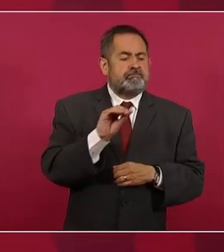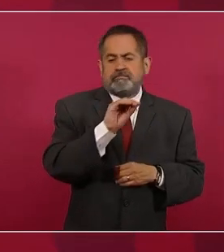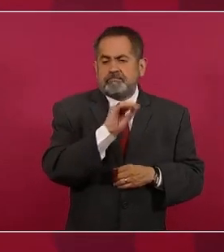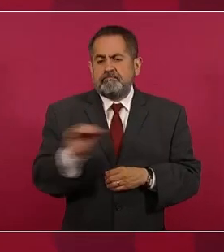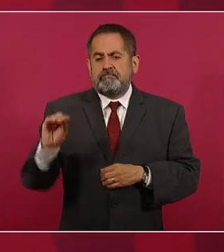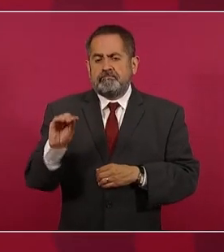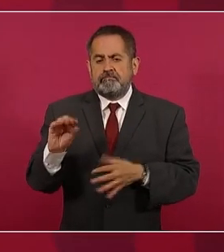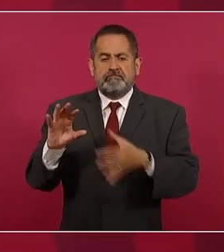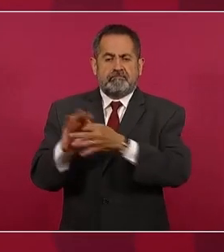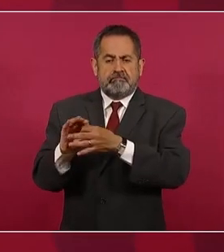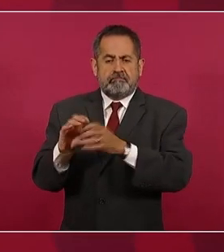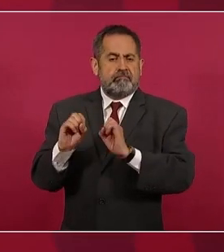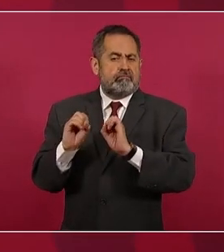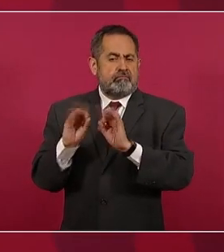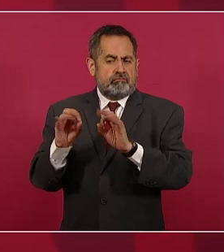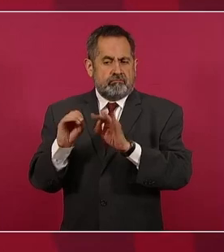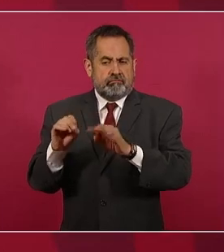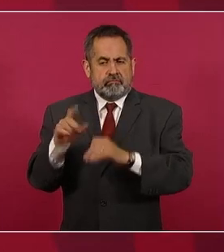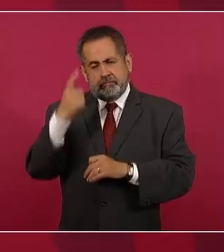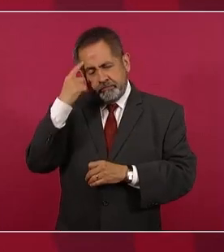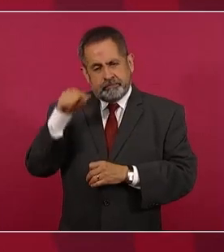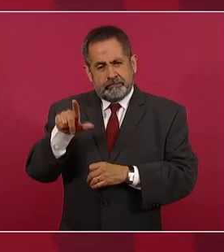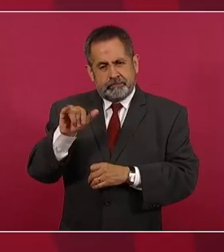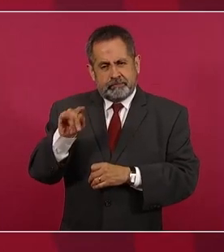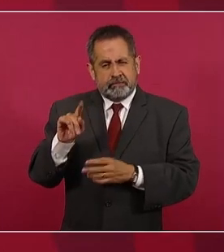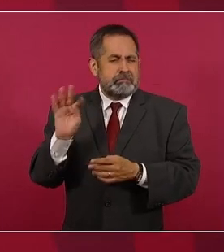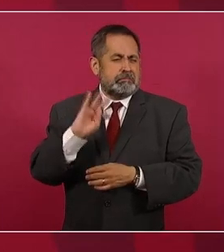se inscribe. Sí, puede ser